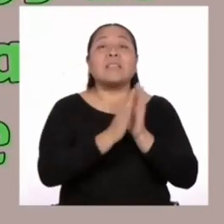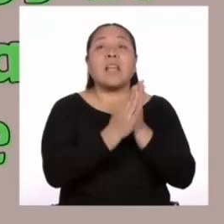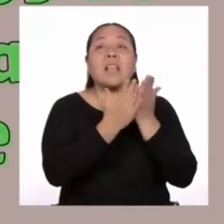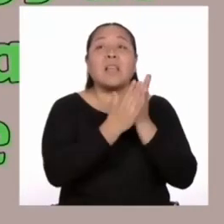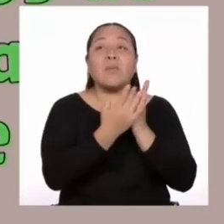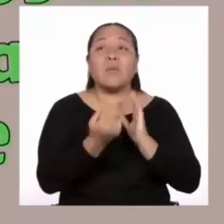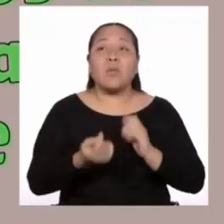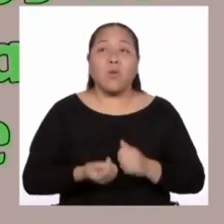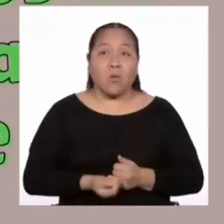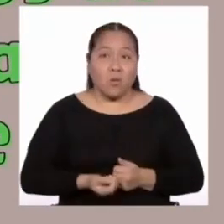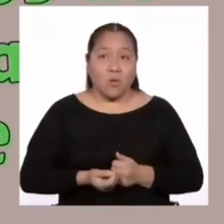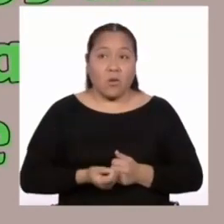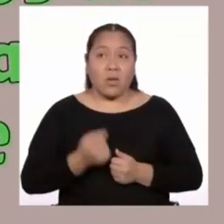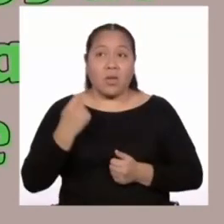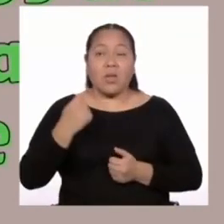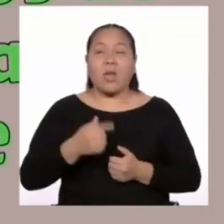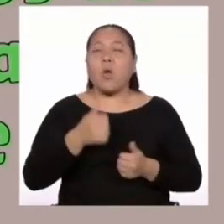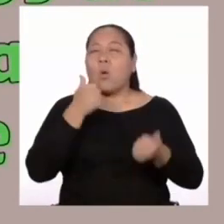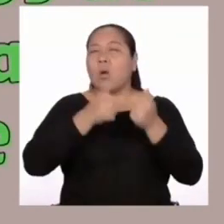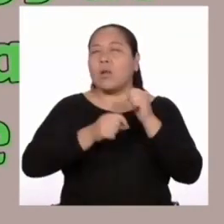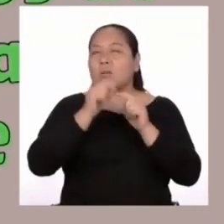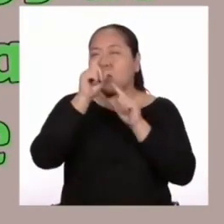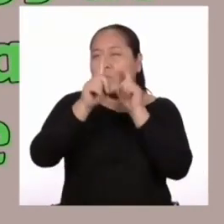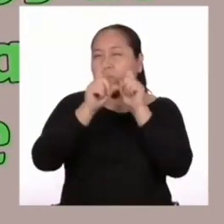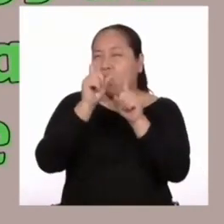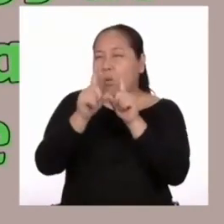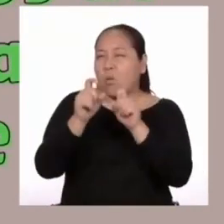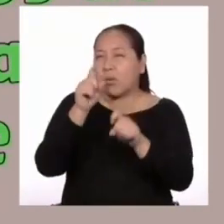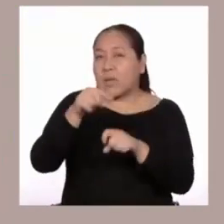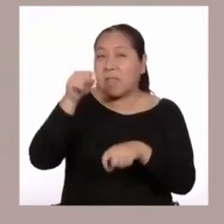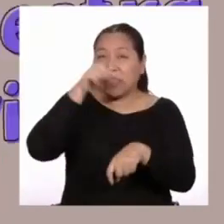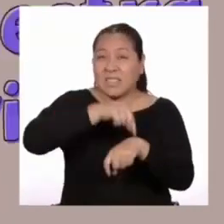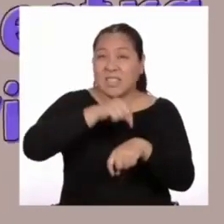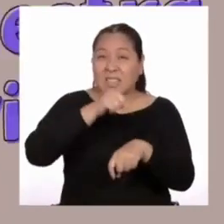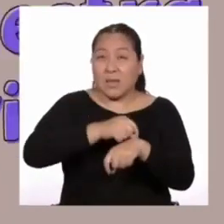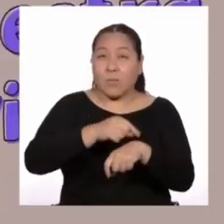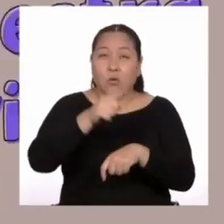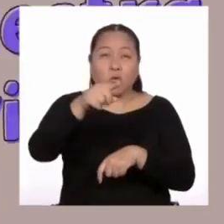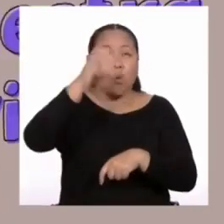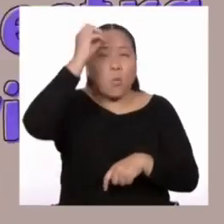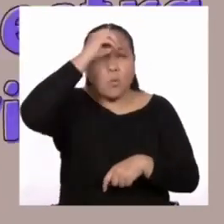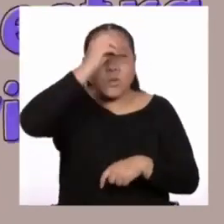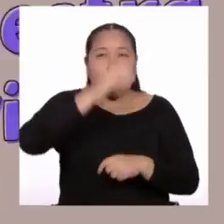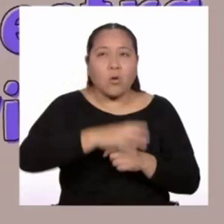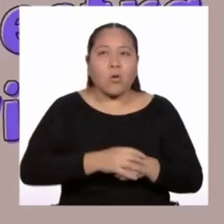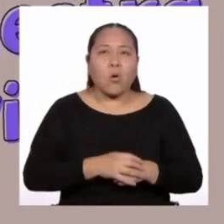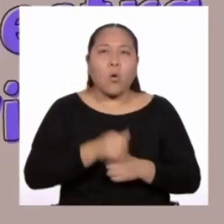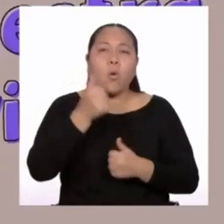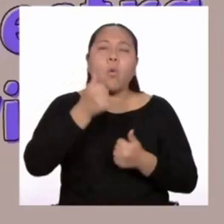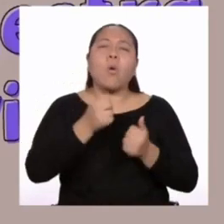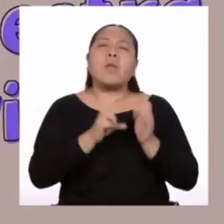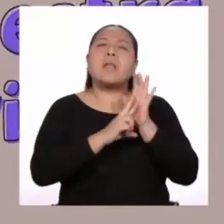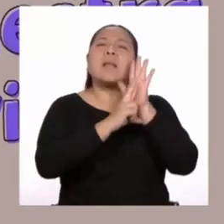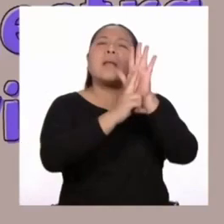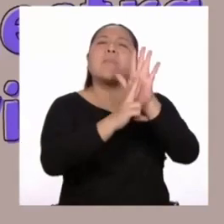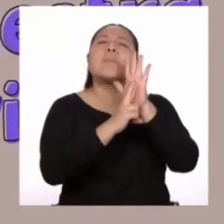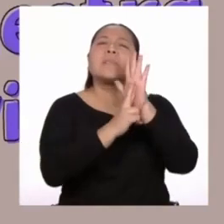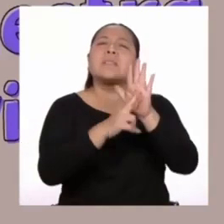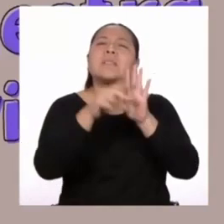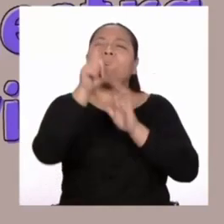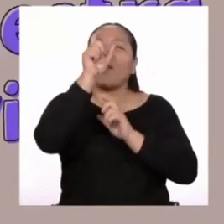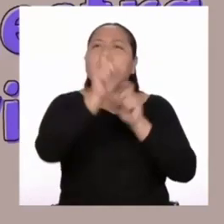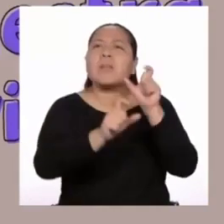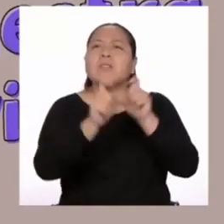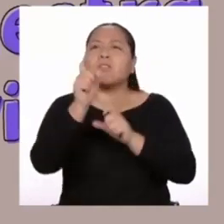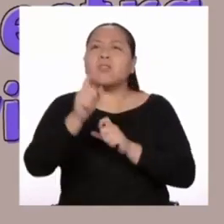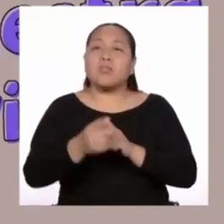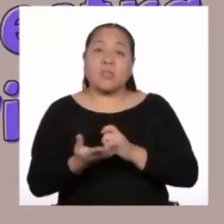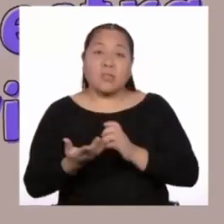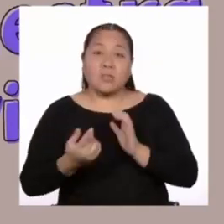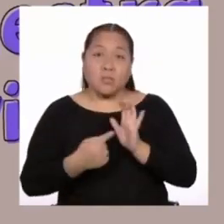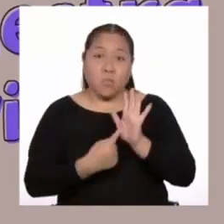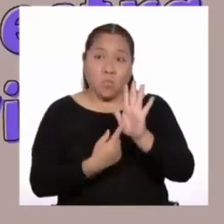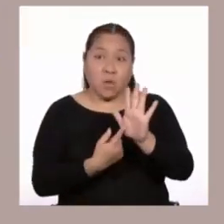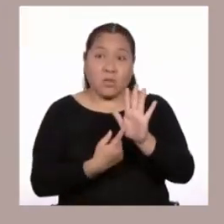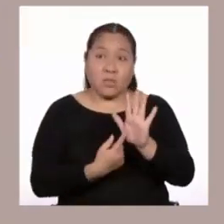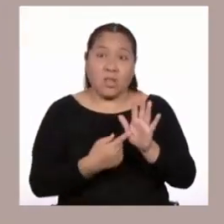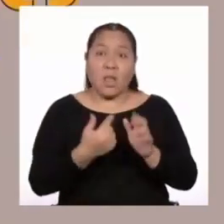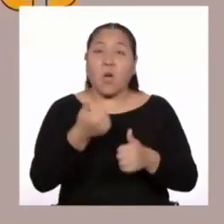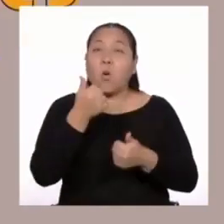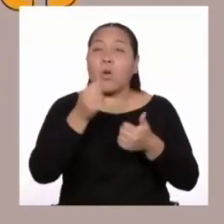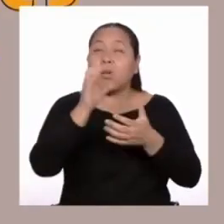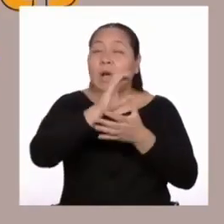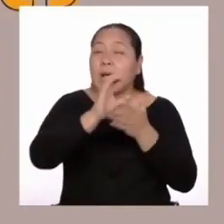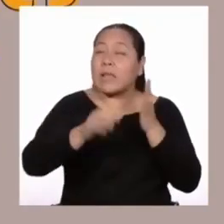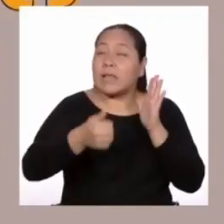qué cuestionamientos de la época nos presenta y qué opinas de ellos? ¿A qué personajes representativos de la época nos presenta y qué los